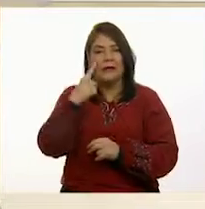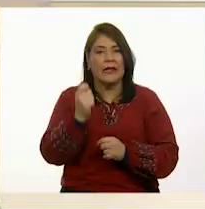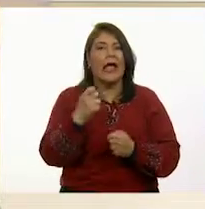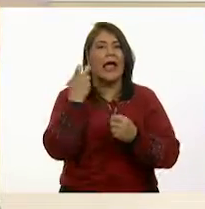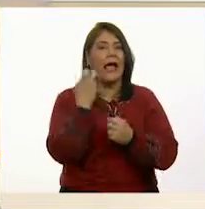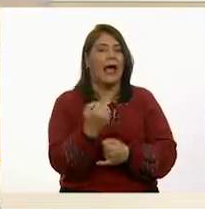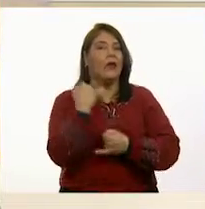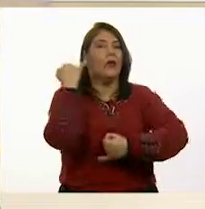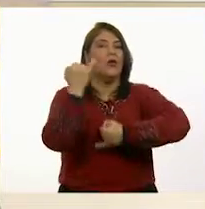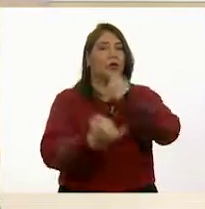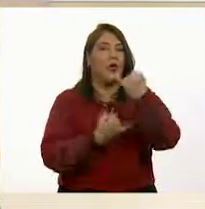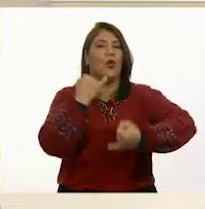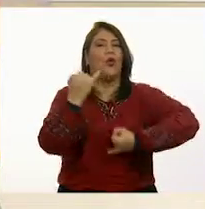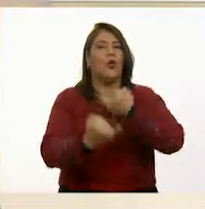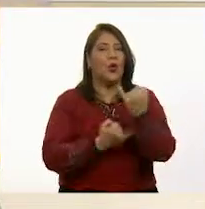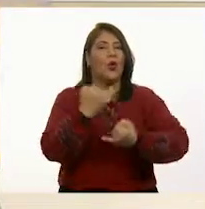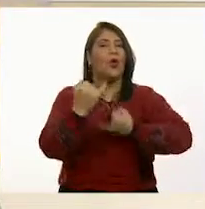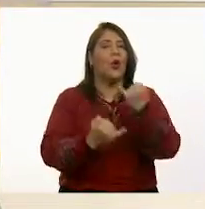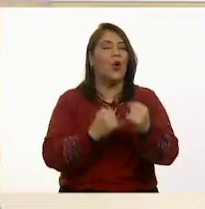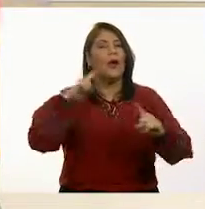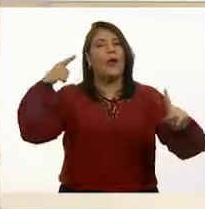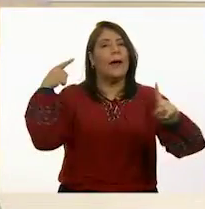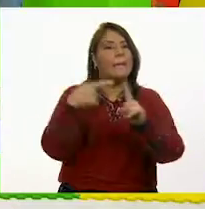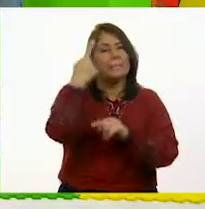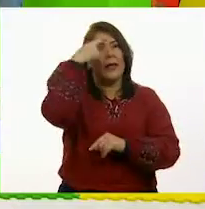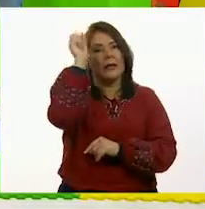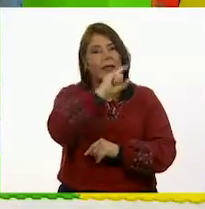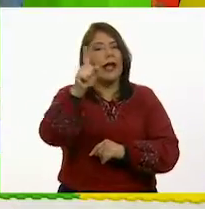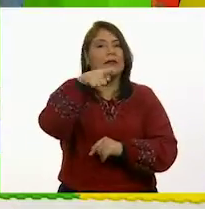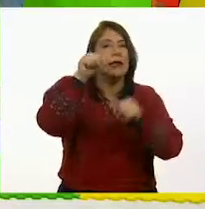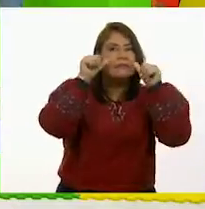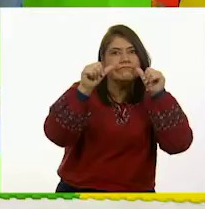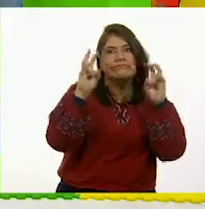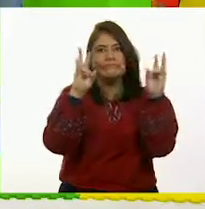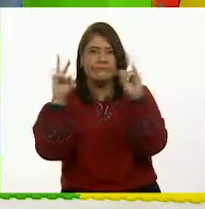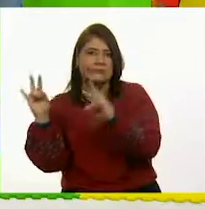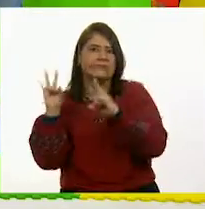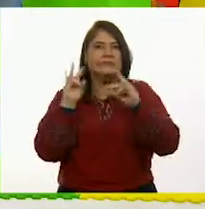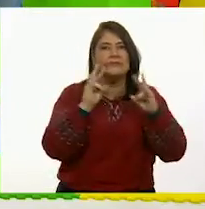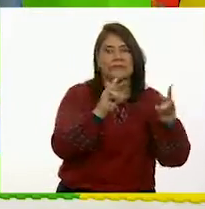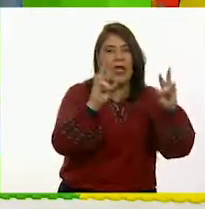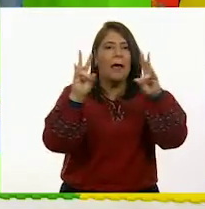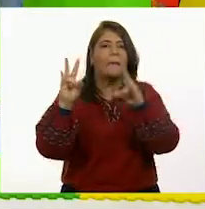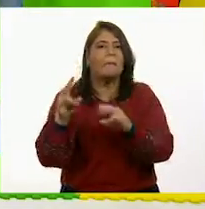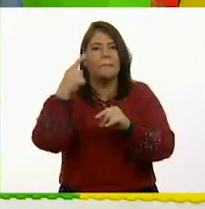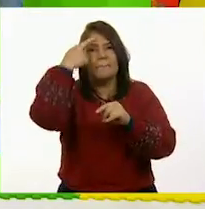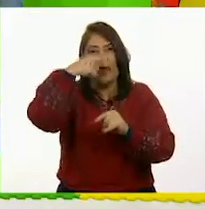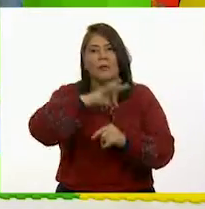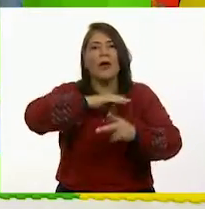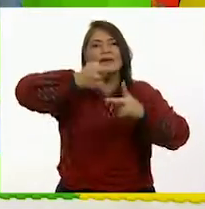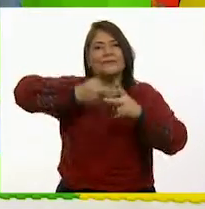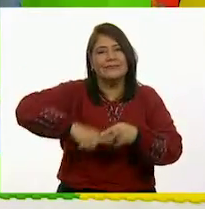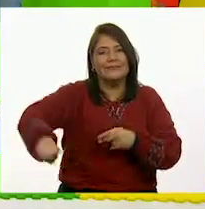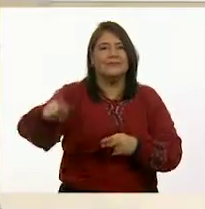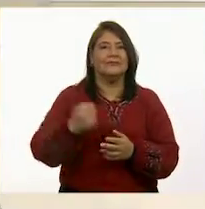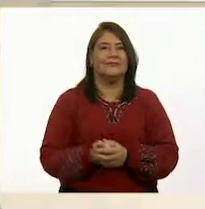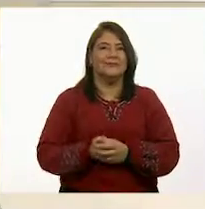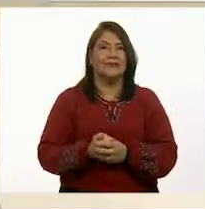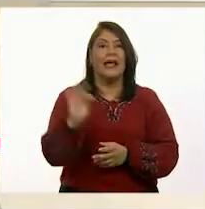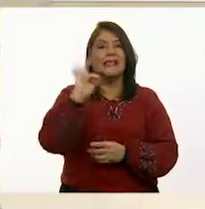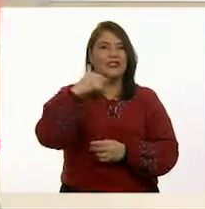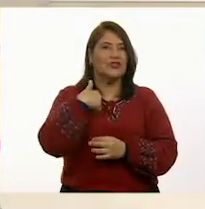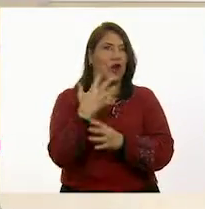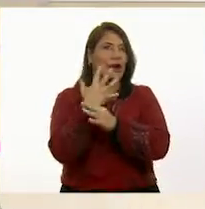Este es un juego solo para campeones. Pónganse atentos, vamos a comenzar. Si